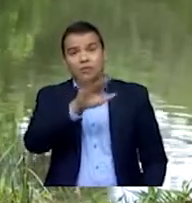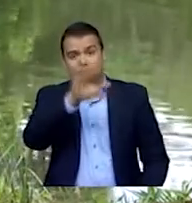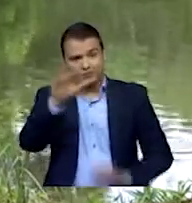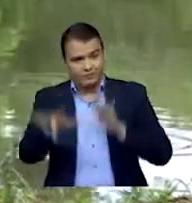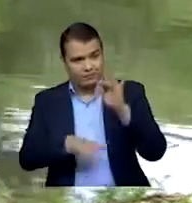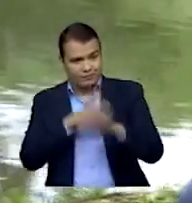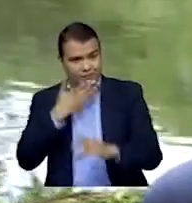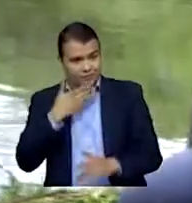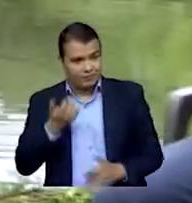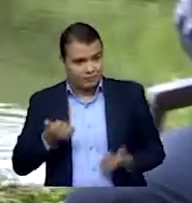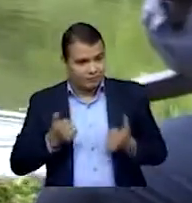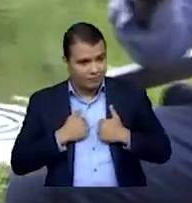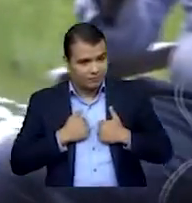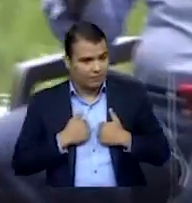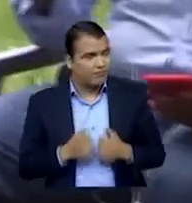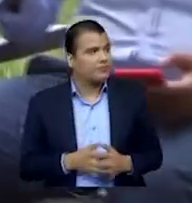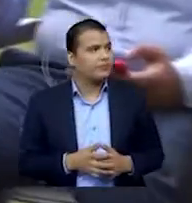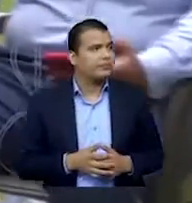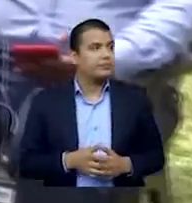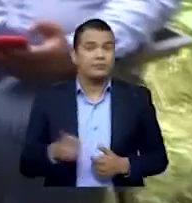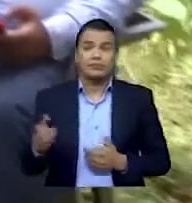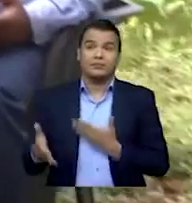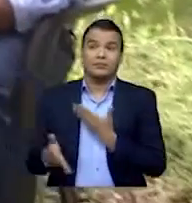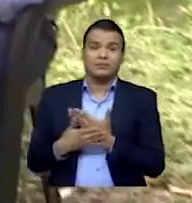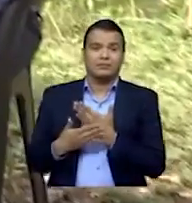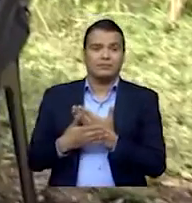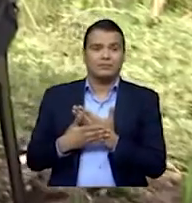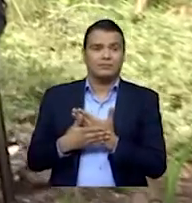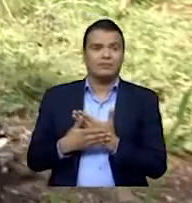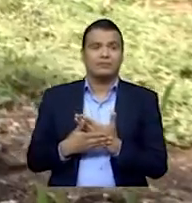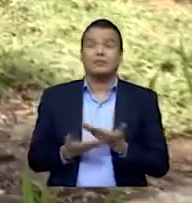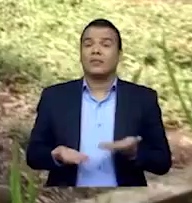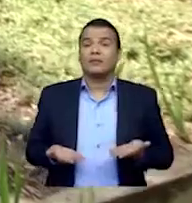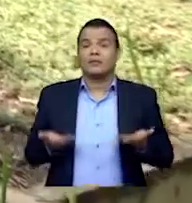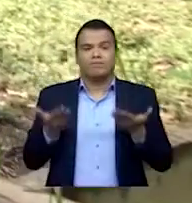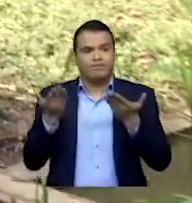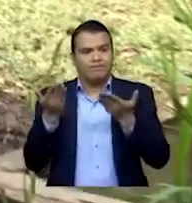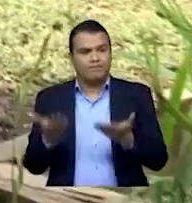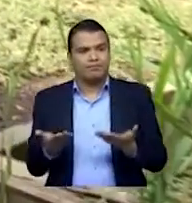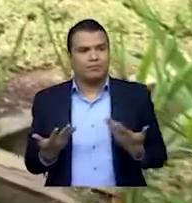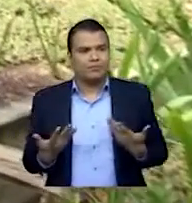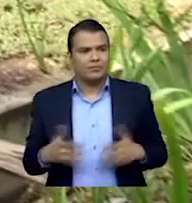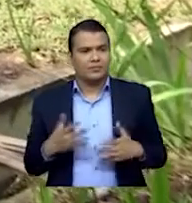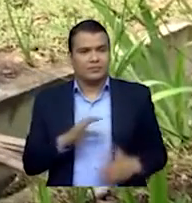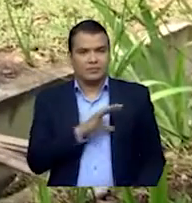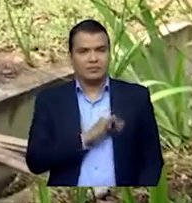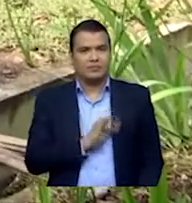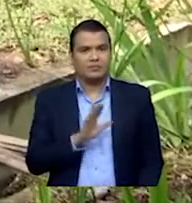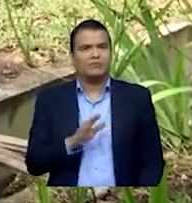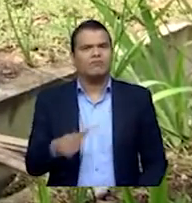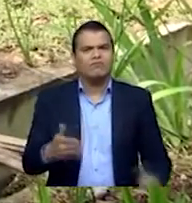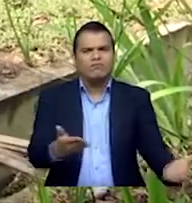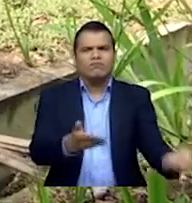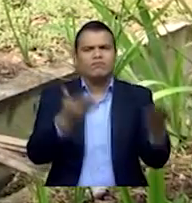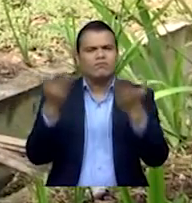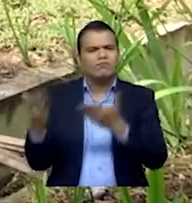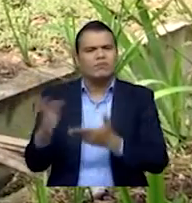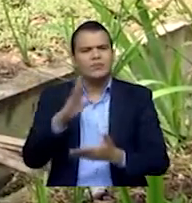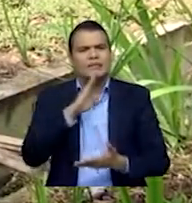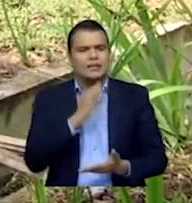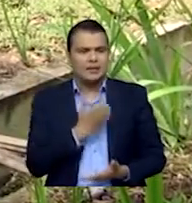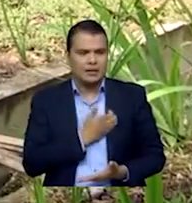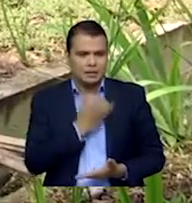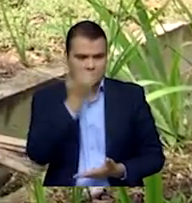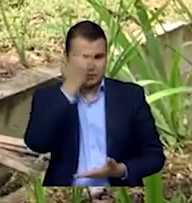hermoso bueno y justamente usted lo decía la entrega de este parque al municipio de cali pues fue recibida en